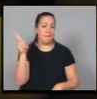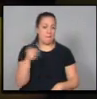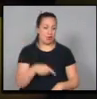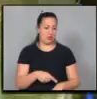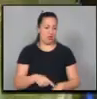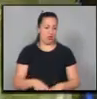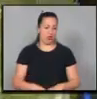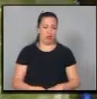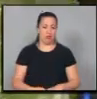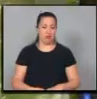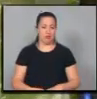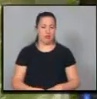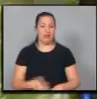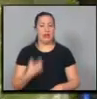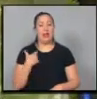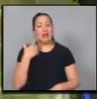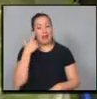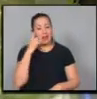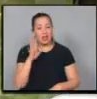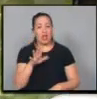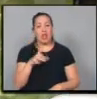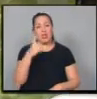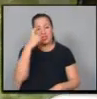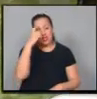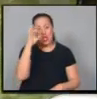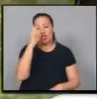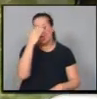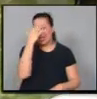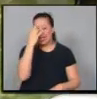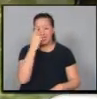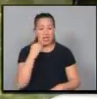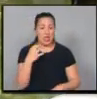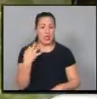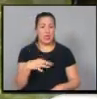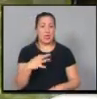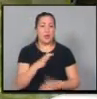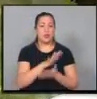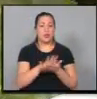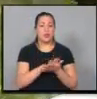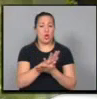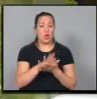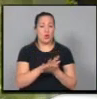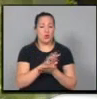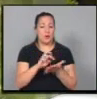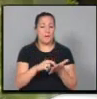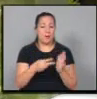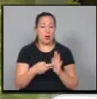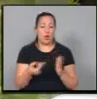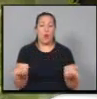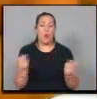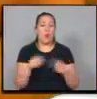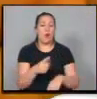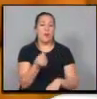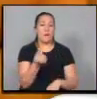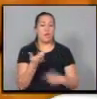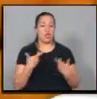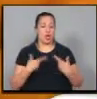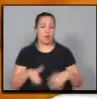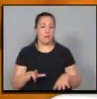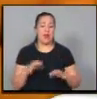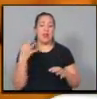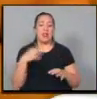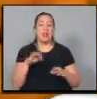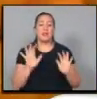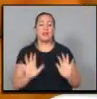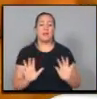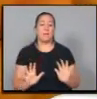2100%. Calculo que en 10, 15 días, 20 días se tiene que solucionar el problema y volver a su precio normal. Hay que esperar.